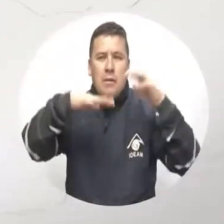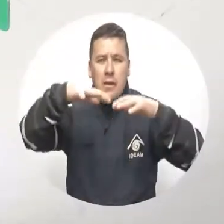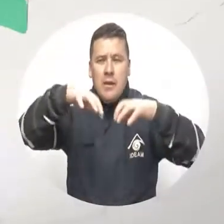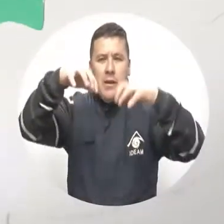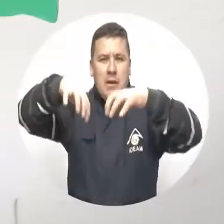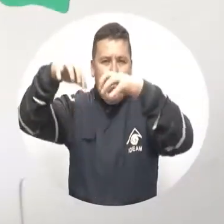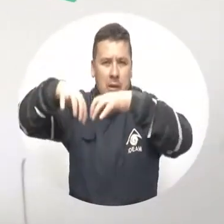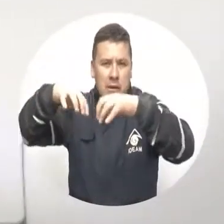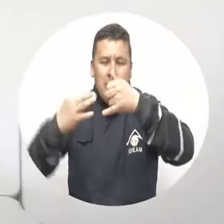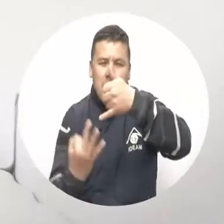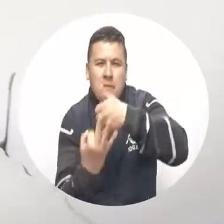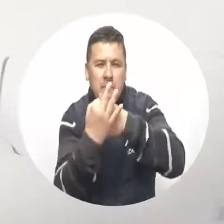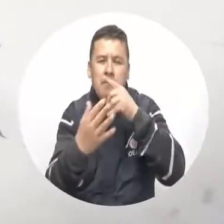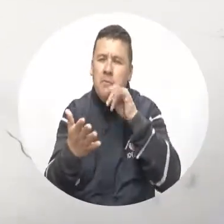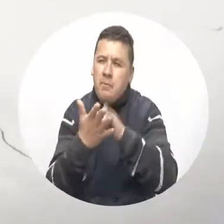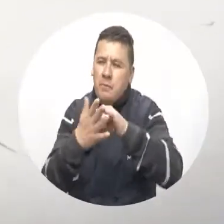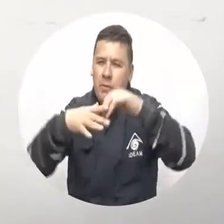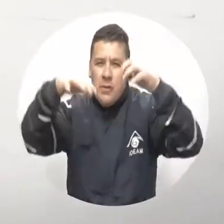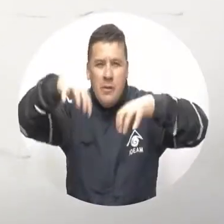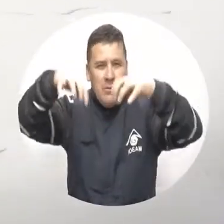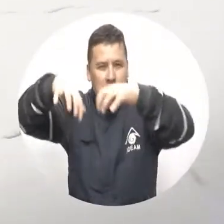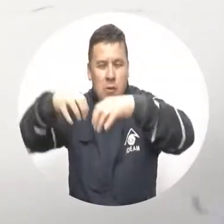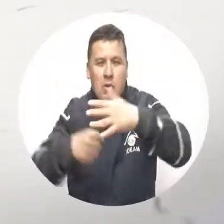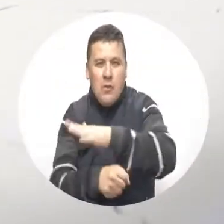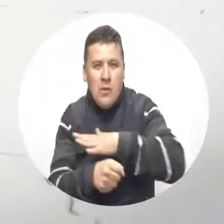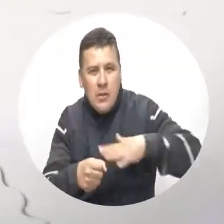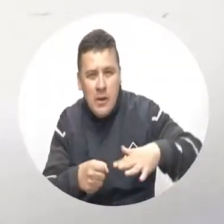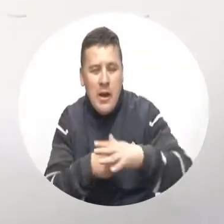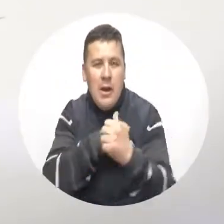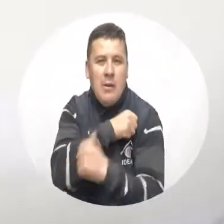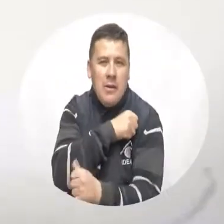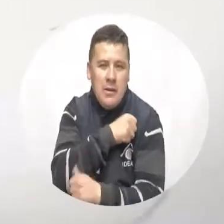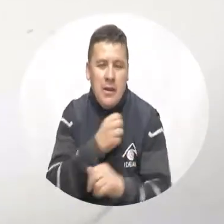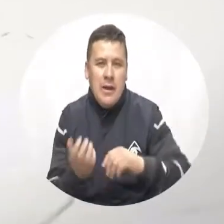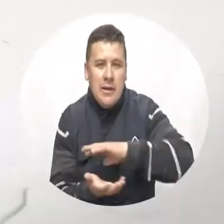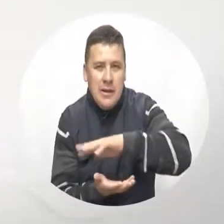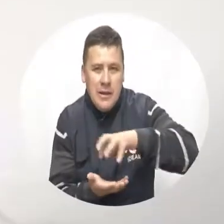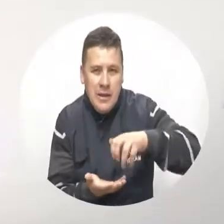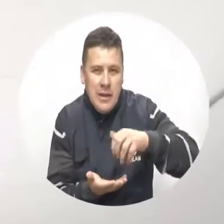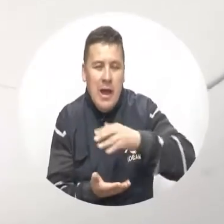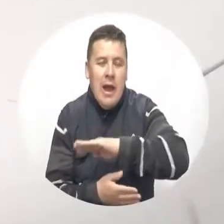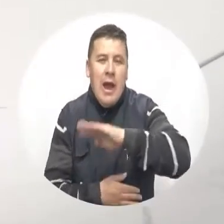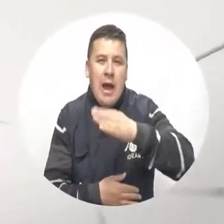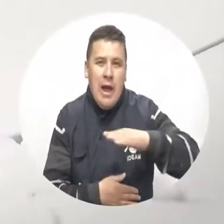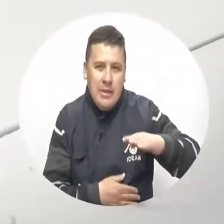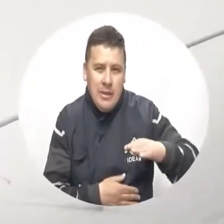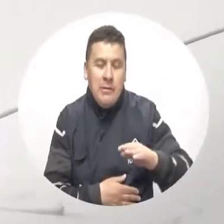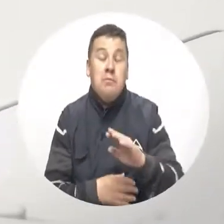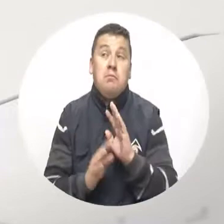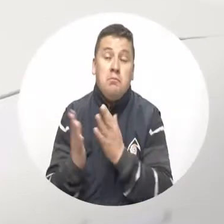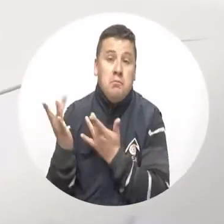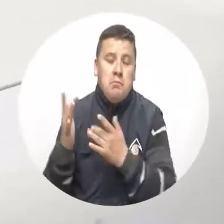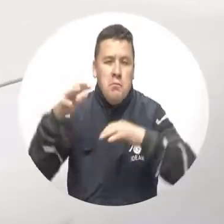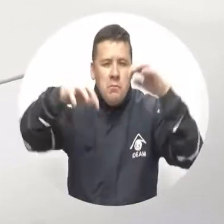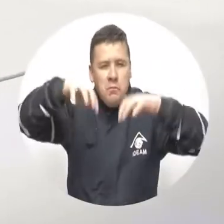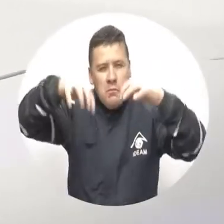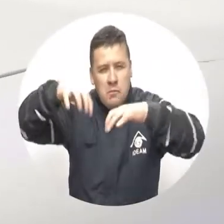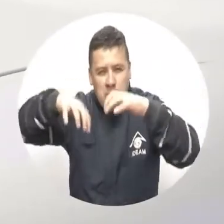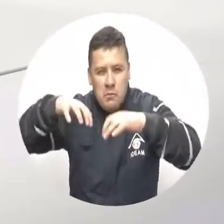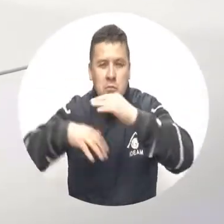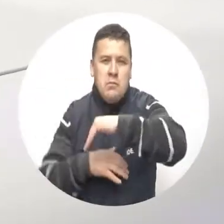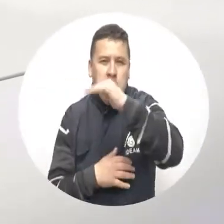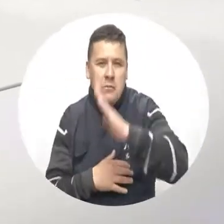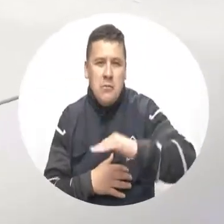chubascos. En la zona andina persisten las lluvias en zonas de Cundinamarca, Boyacá, Santander y Antioquia. Se esperan lloviznas también en